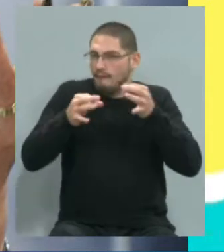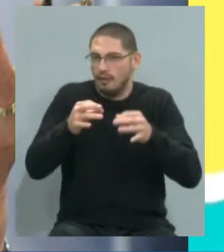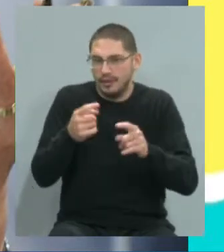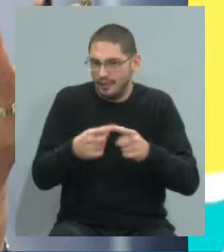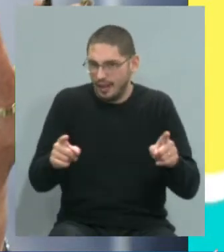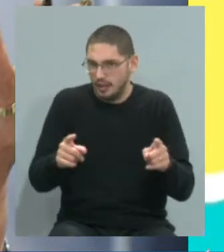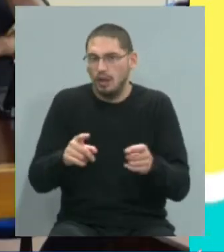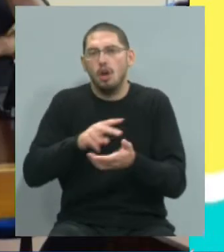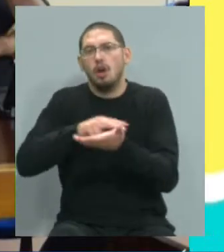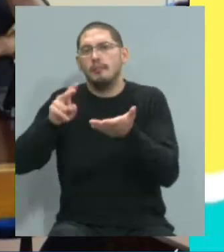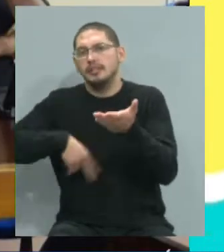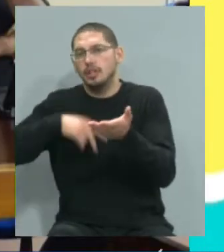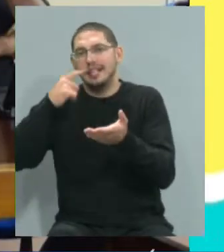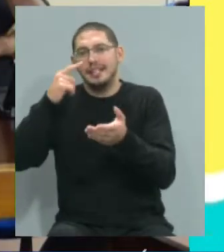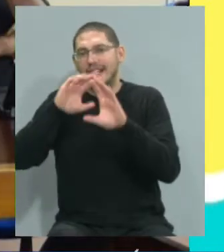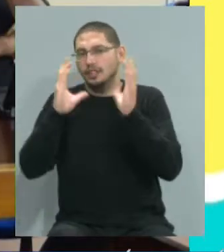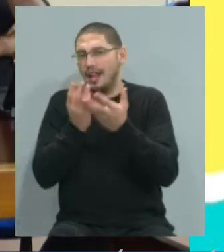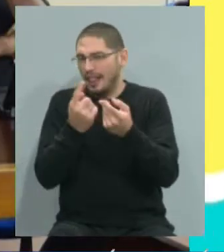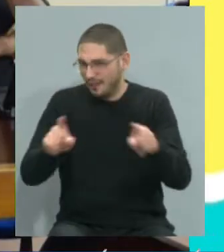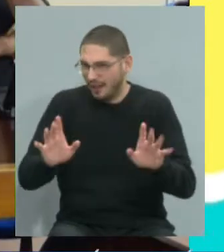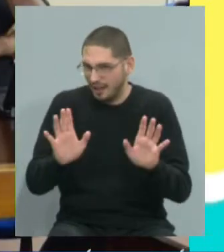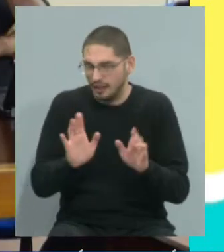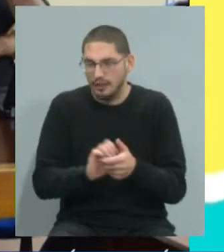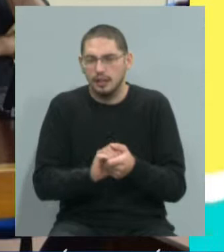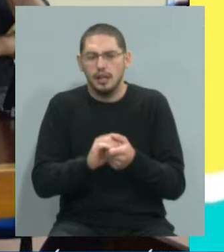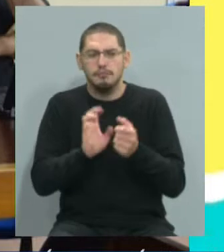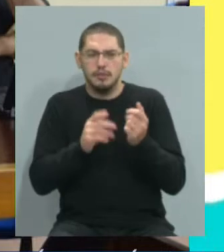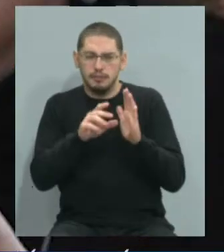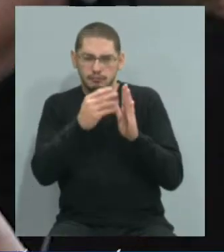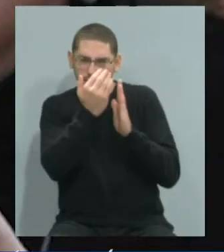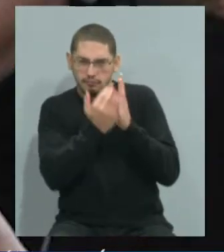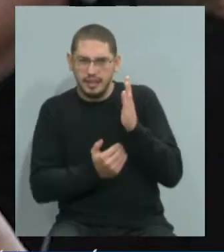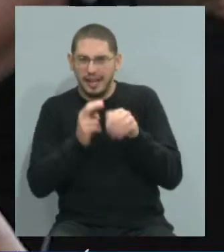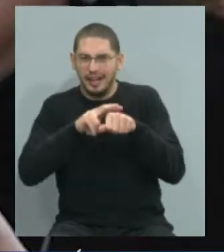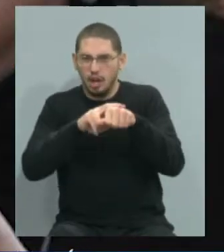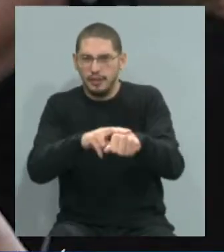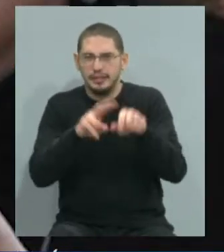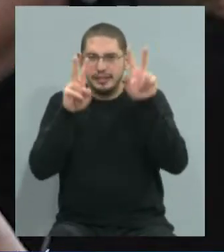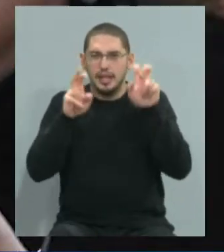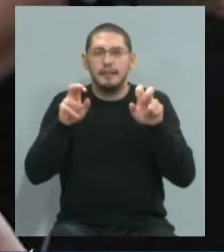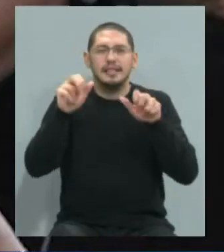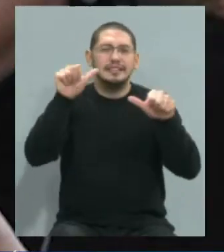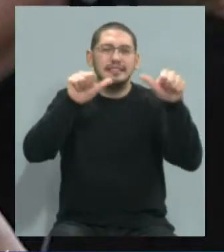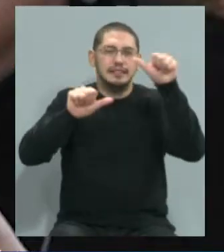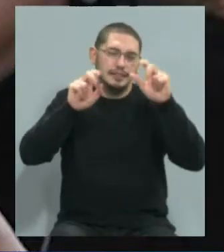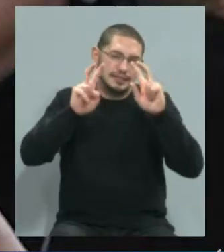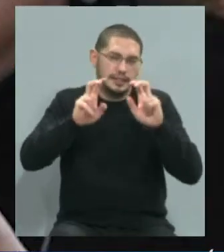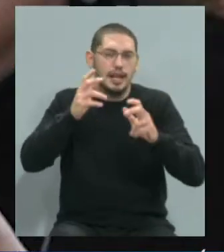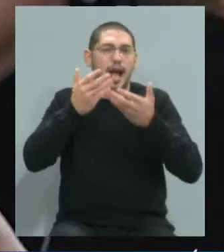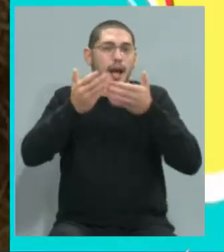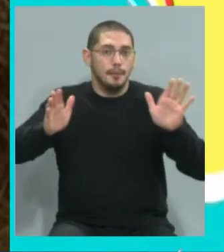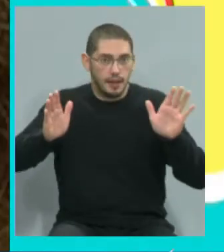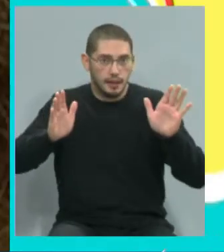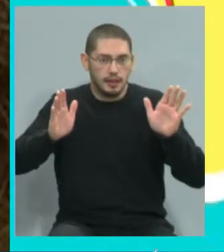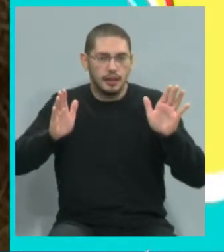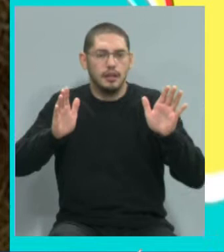una convención internacional. Entonces, para construir una recomendación sobre esto que se llama ciencia abierta, que si quieres enseguida te cuento más detalles,